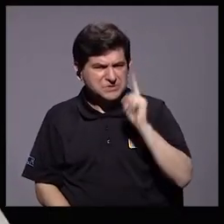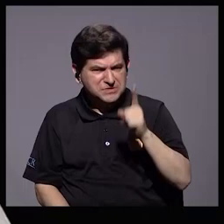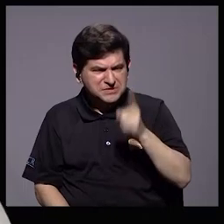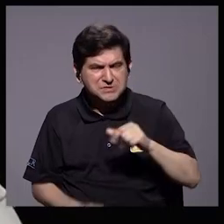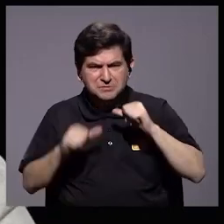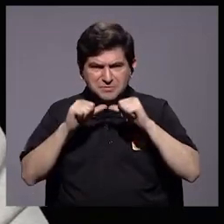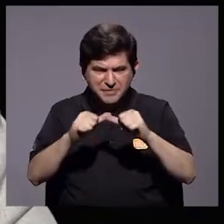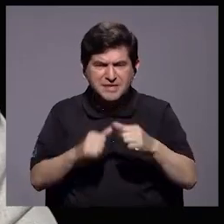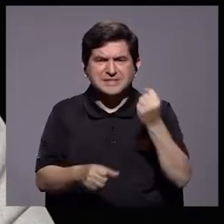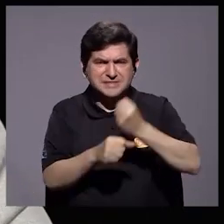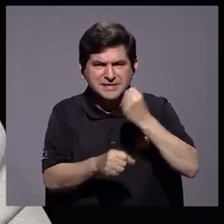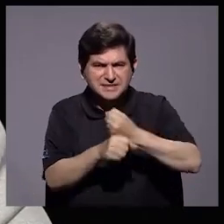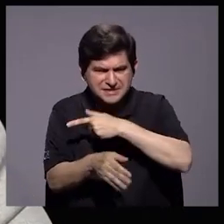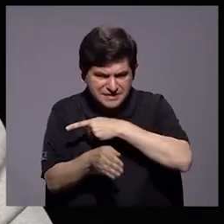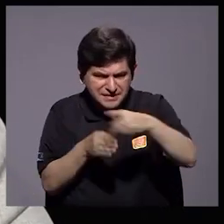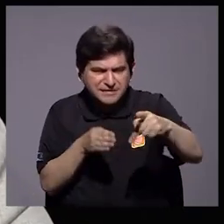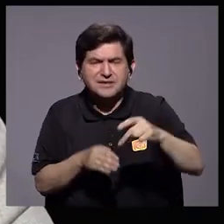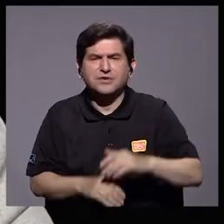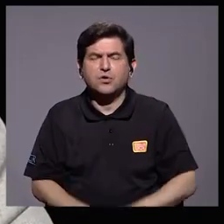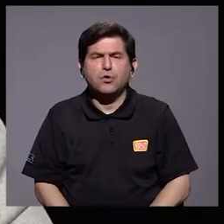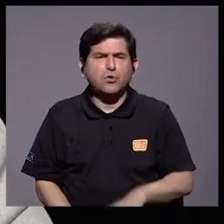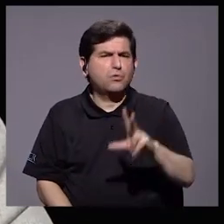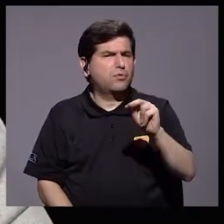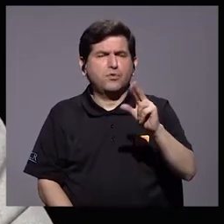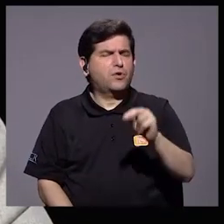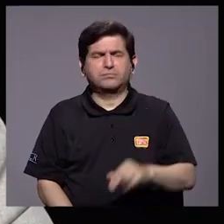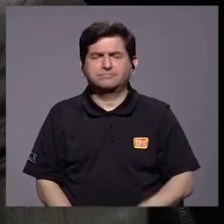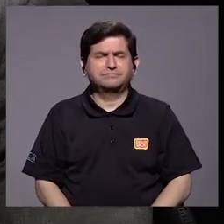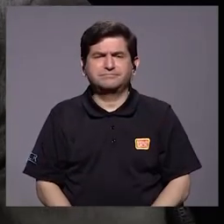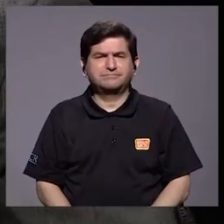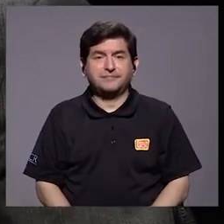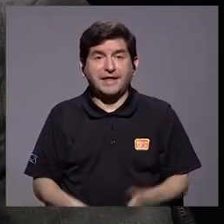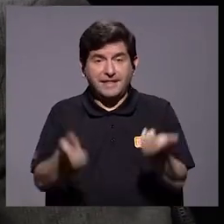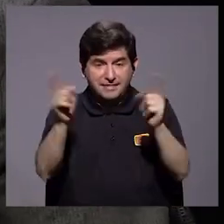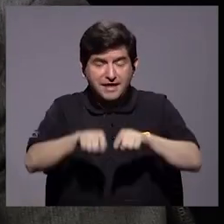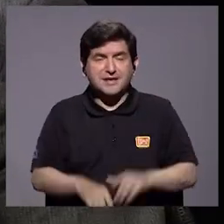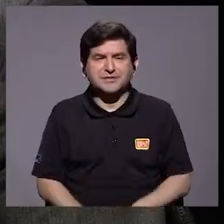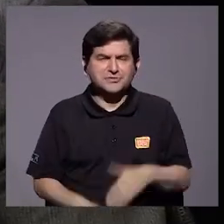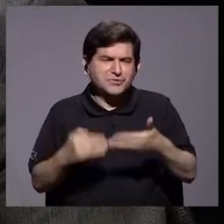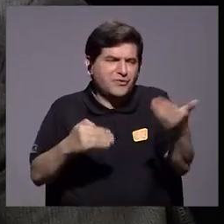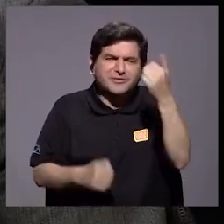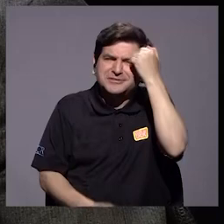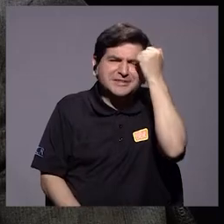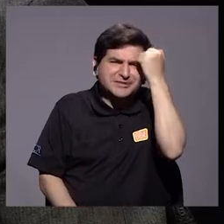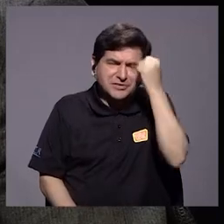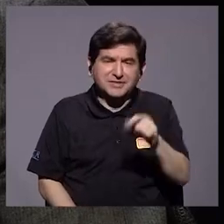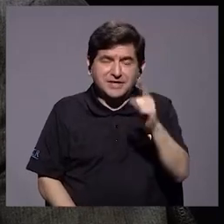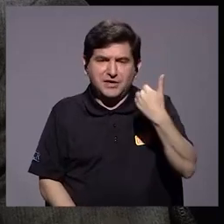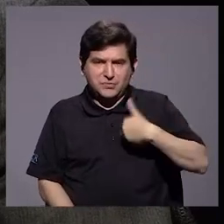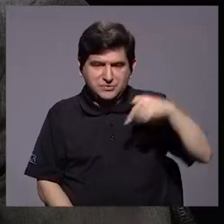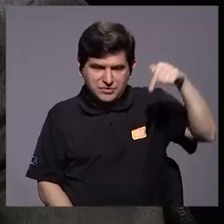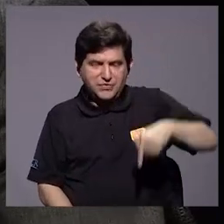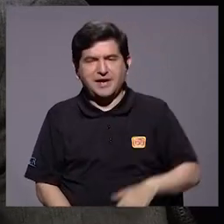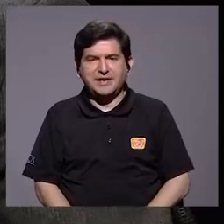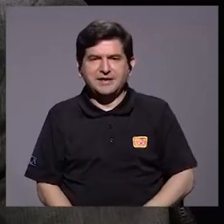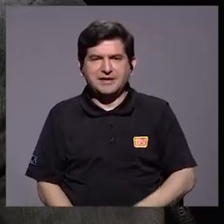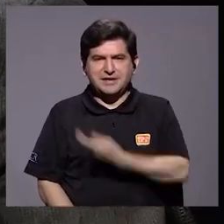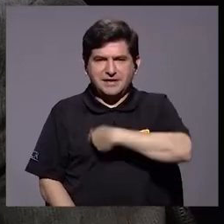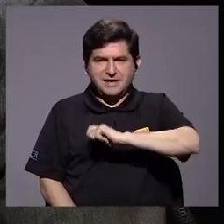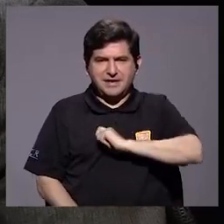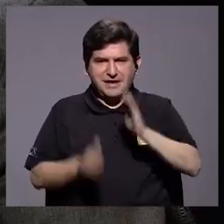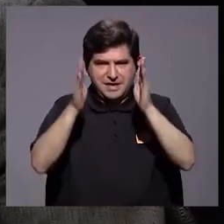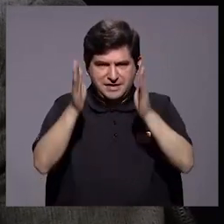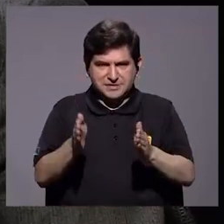haciendo su labor profesional no por supuesto que no de hecho fue una tontería avión señor aquí en español que estaba ligado al